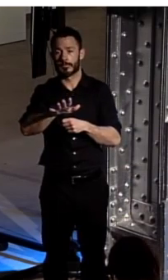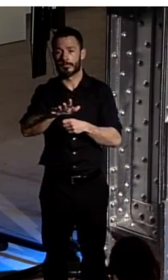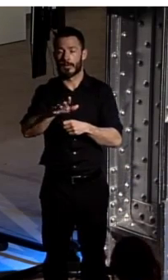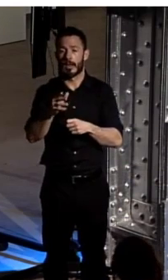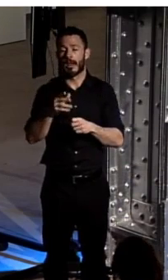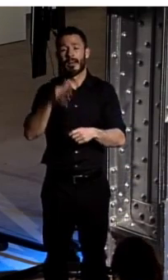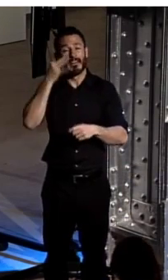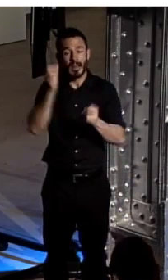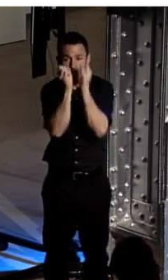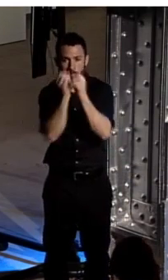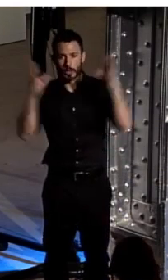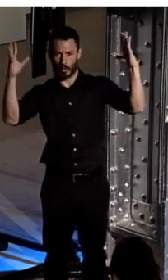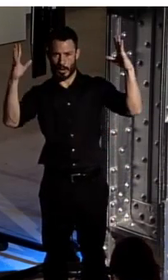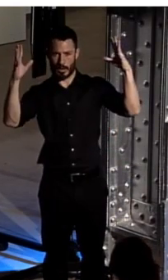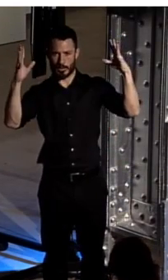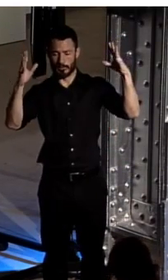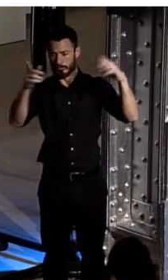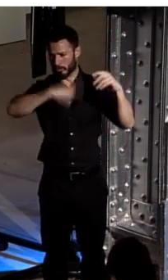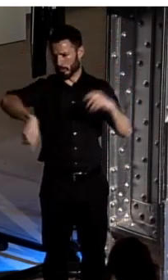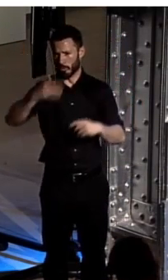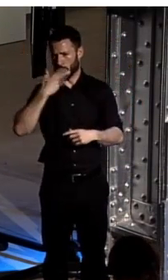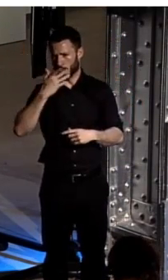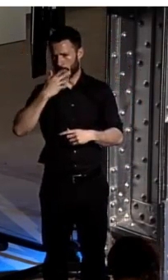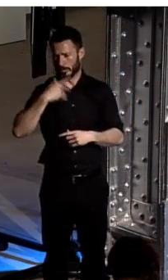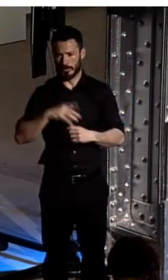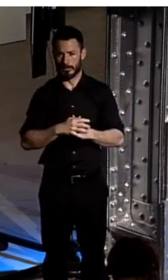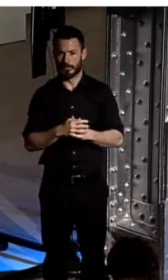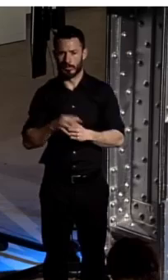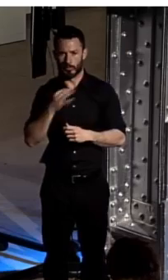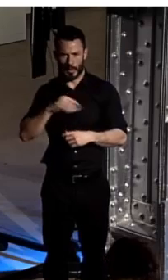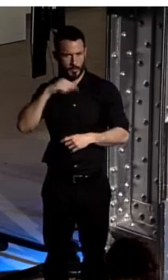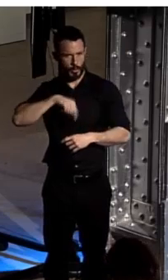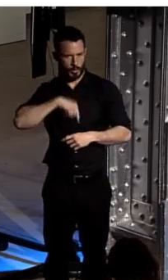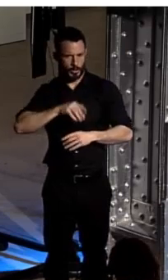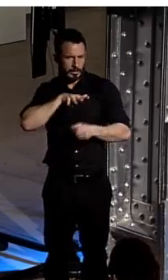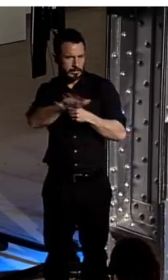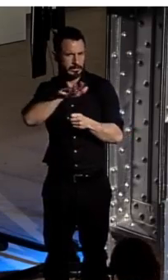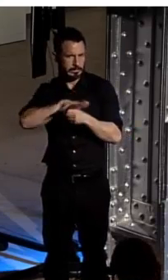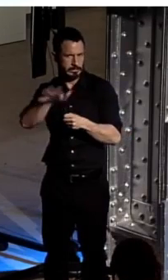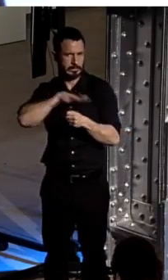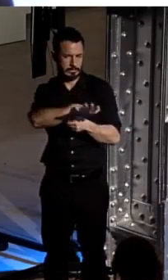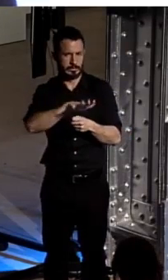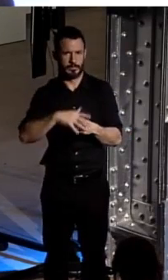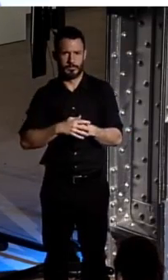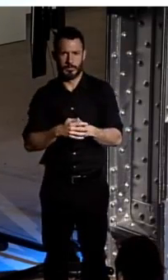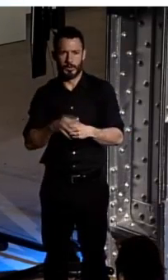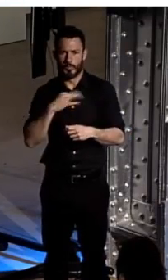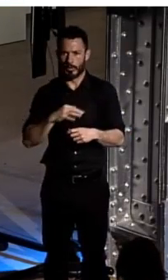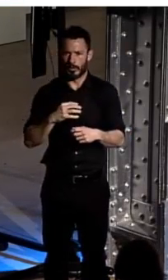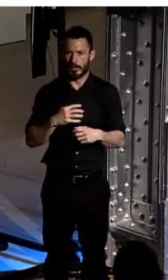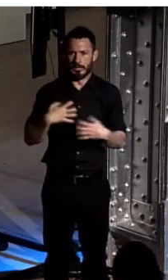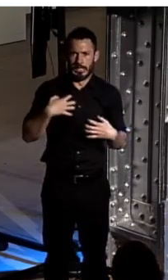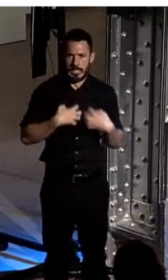virtual, de lo que seguro que habéis oído hablar muchísimo. Y de hecho se pueden inducir muchas emociones con la realidad virtual, sobre todo